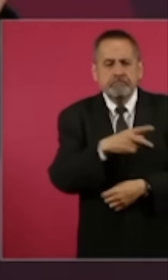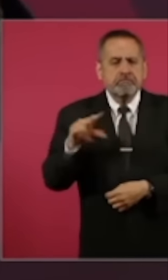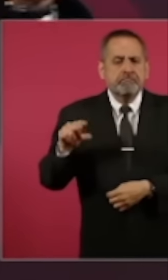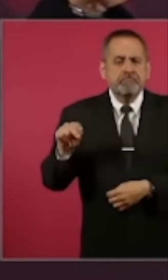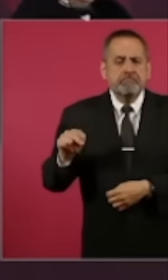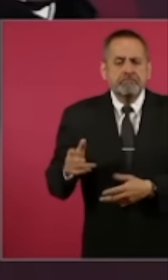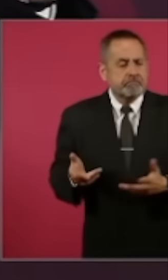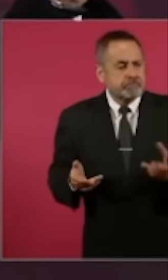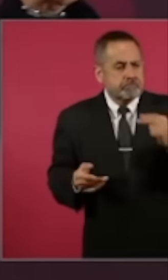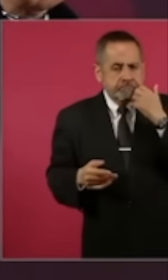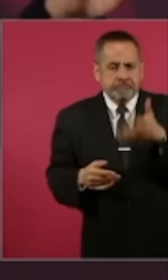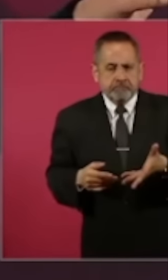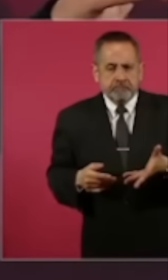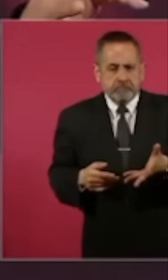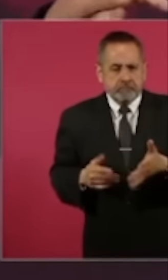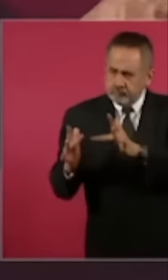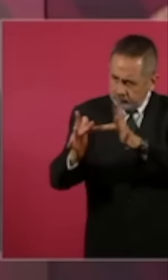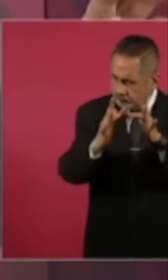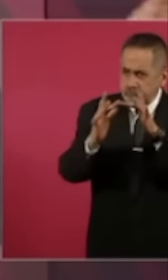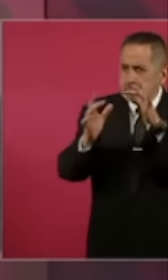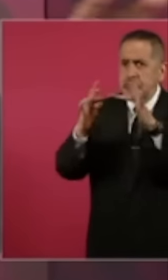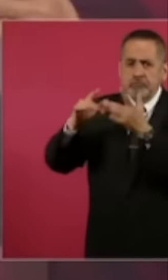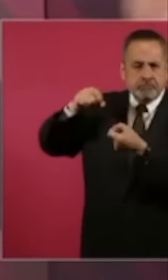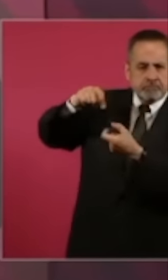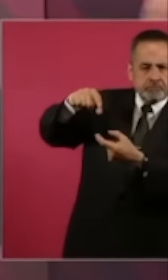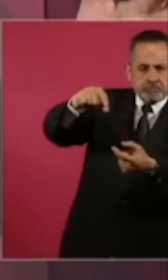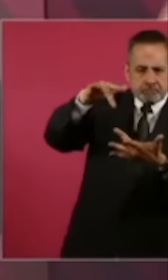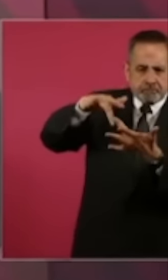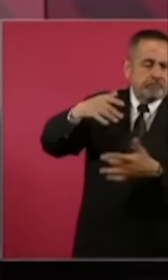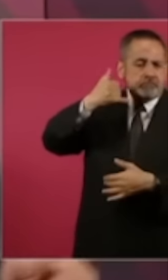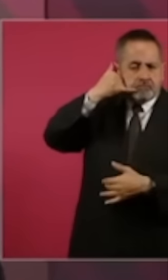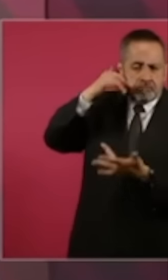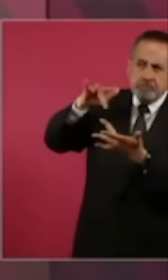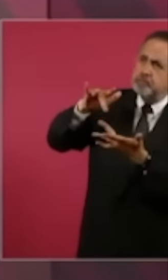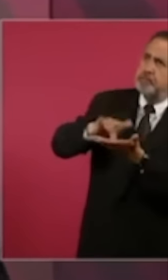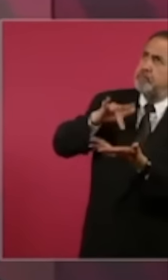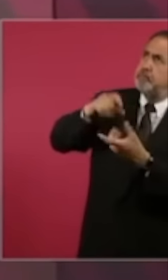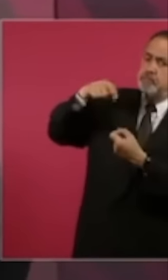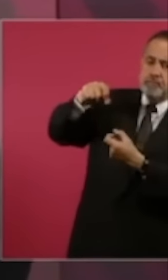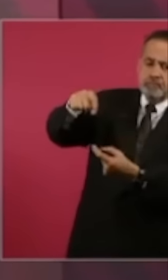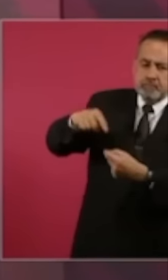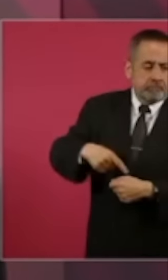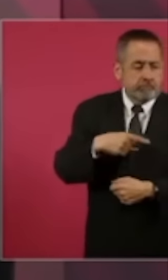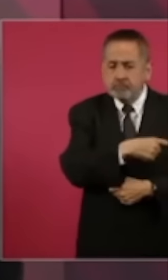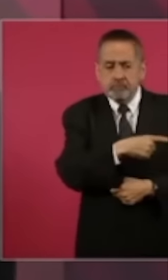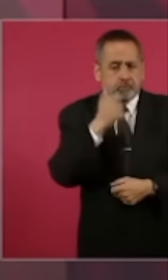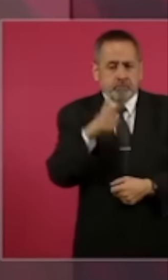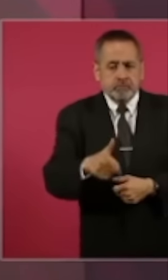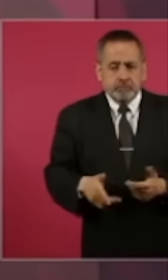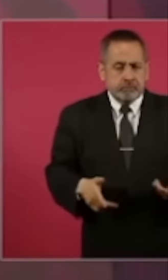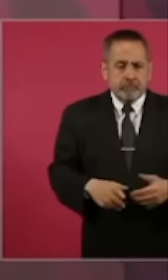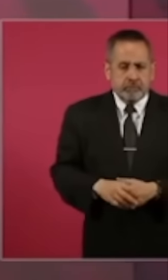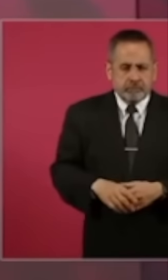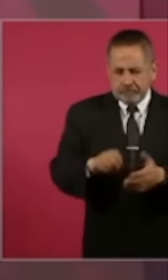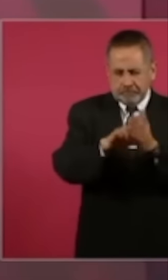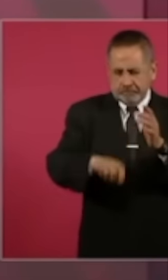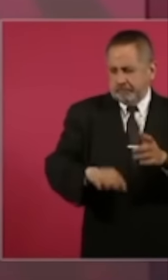que haya comunicación de internet y de telefonía celular. Ustedes van